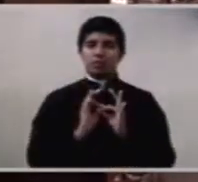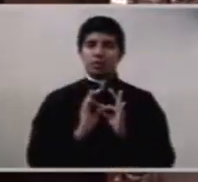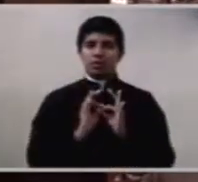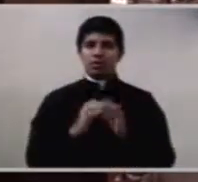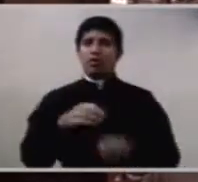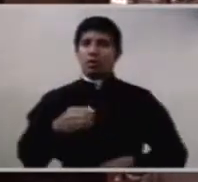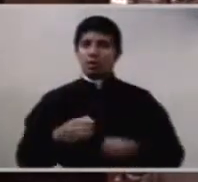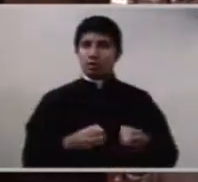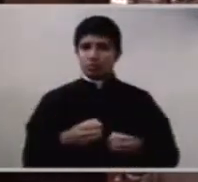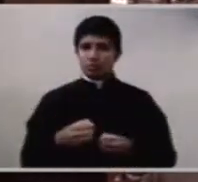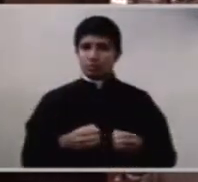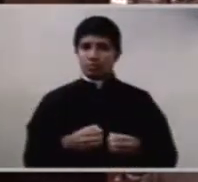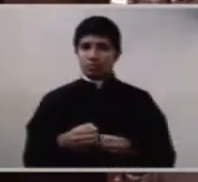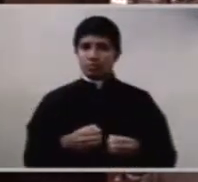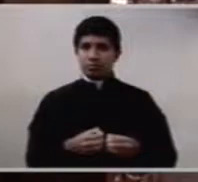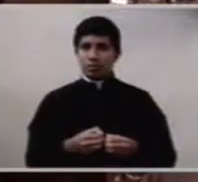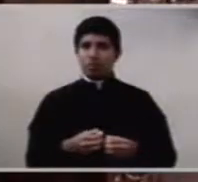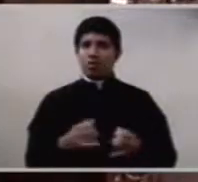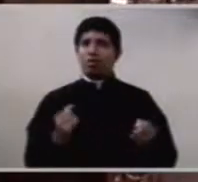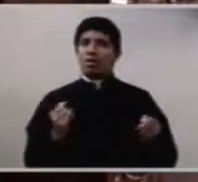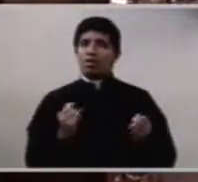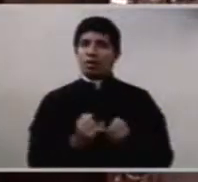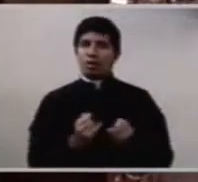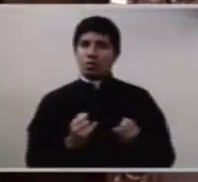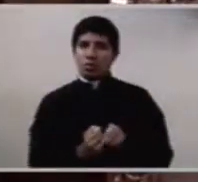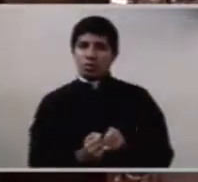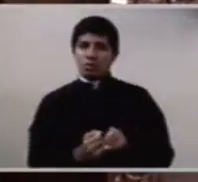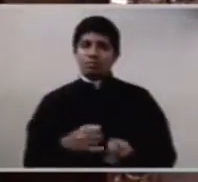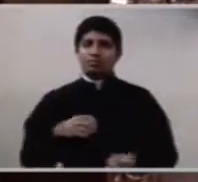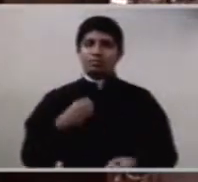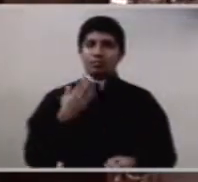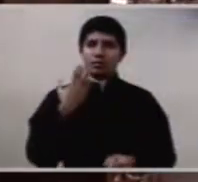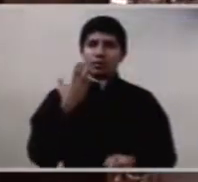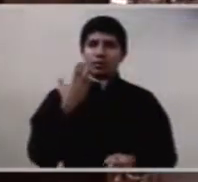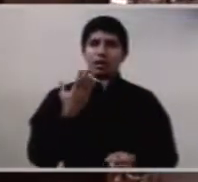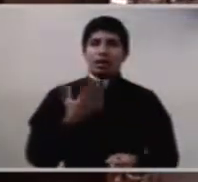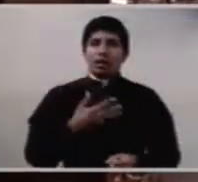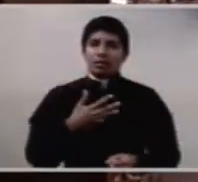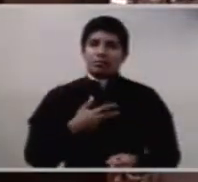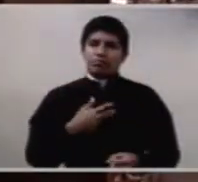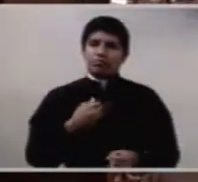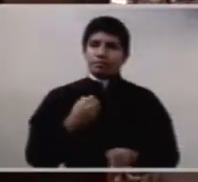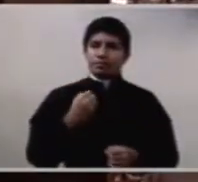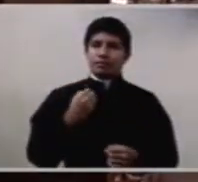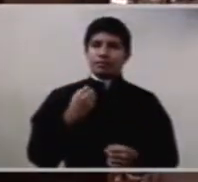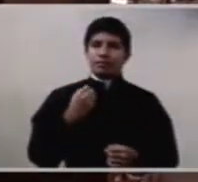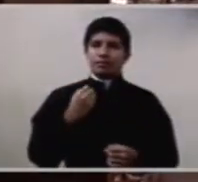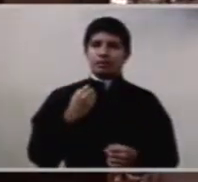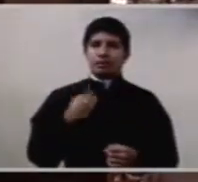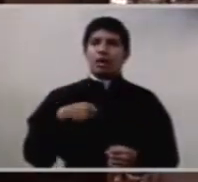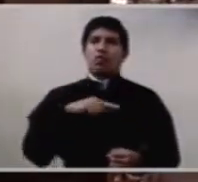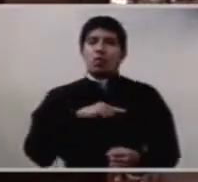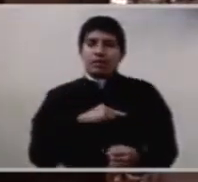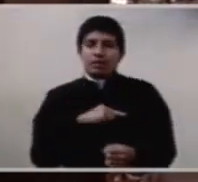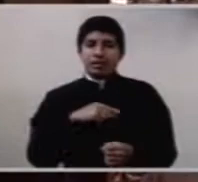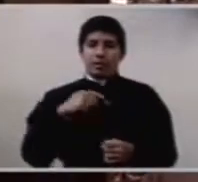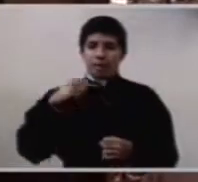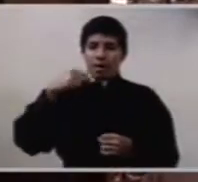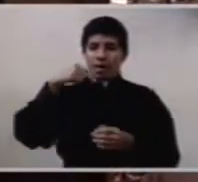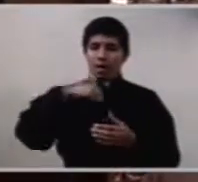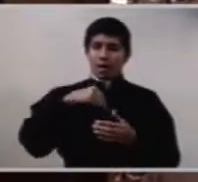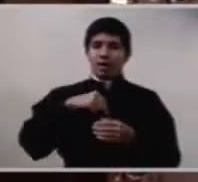obras. De manera que aquí también se aplica estos otros dichos que forman parte de nuestra cultura